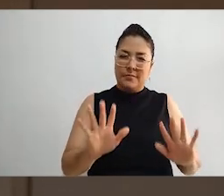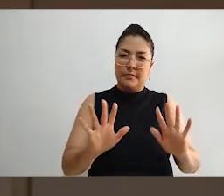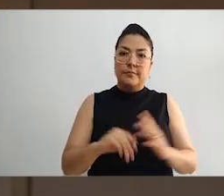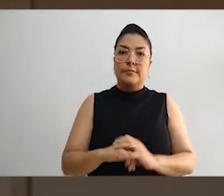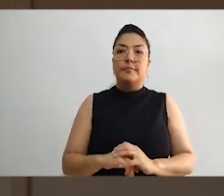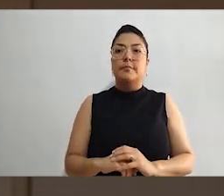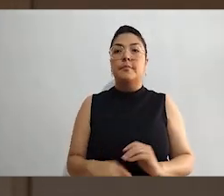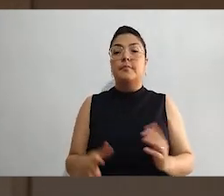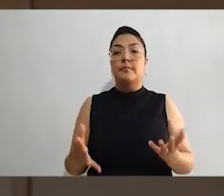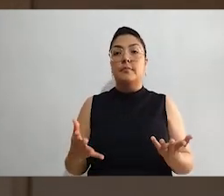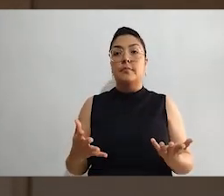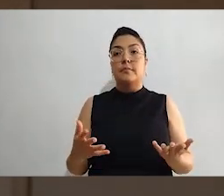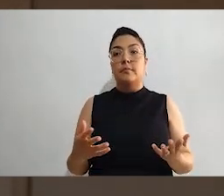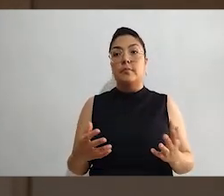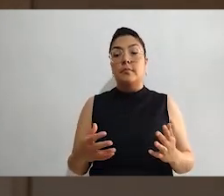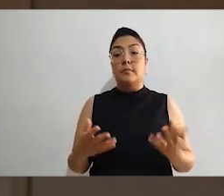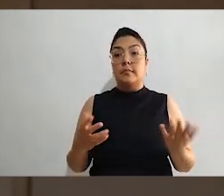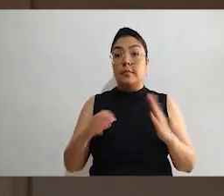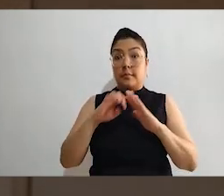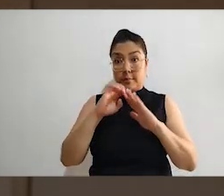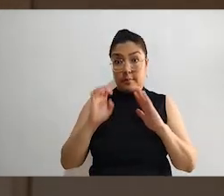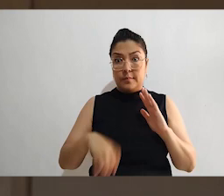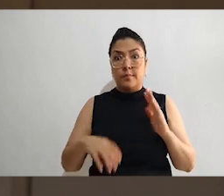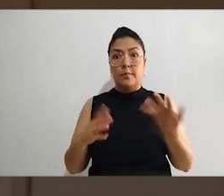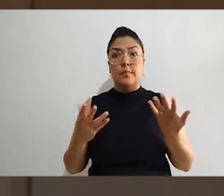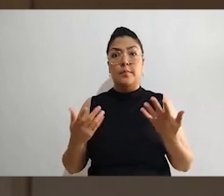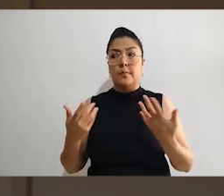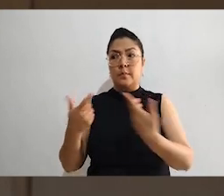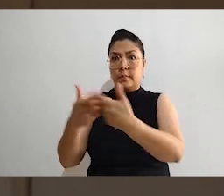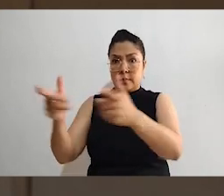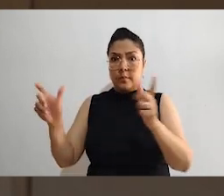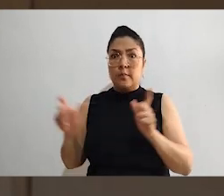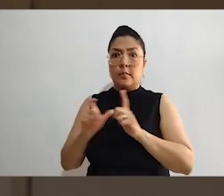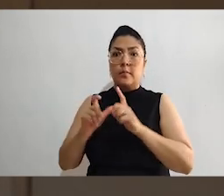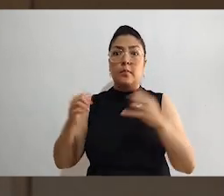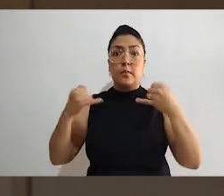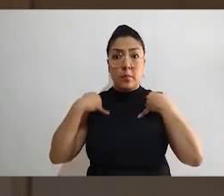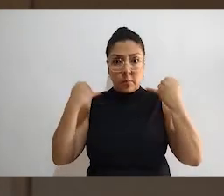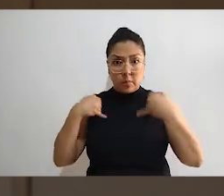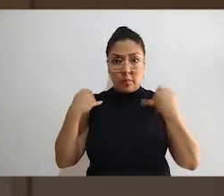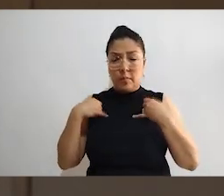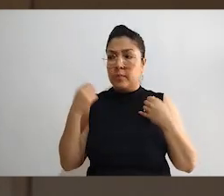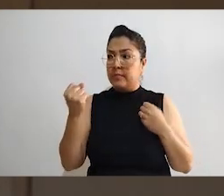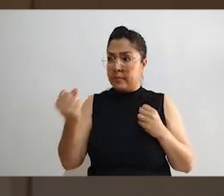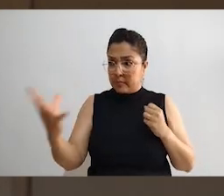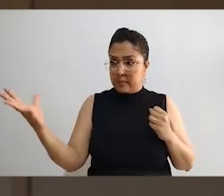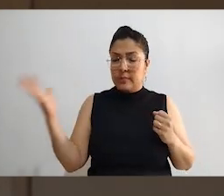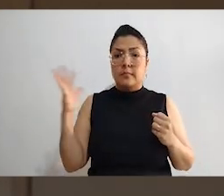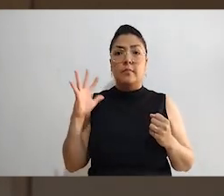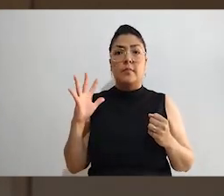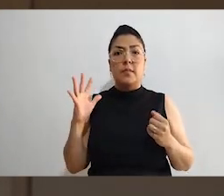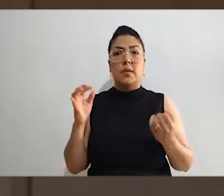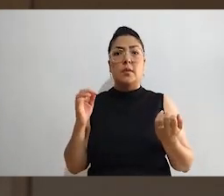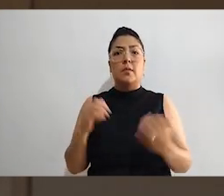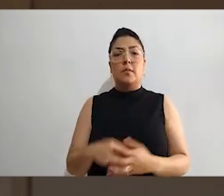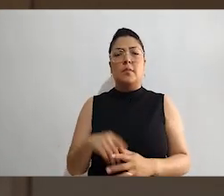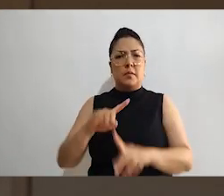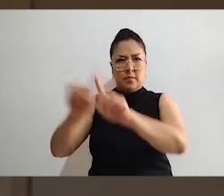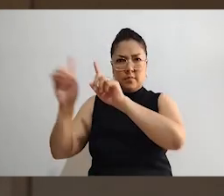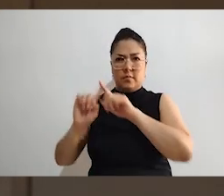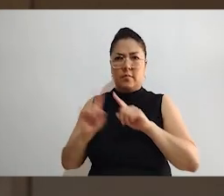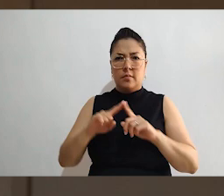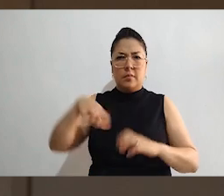las generaciones, que ya no alcancé yo ese término, que las generaciones mías o las anteriores y las que vienen y las que